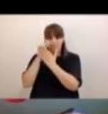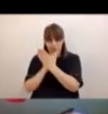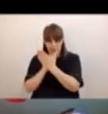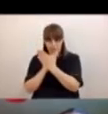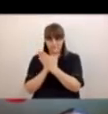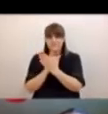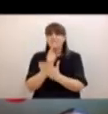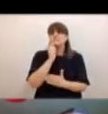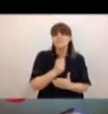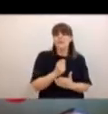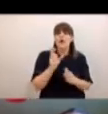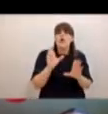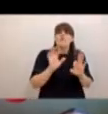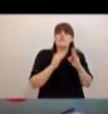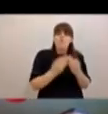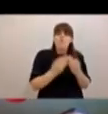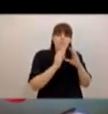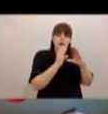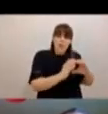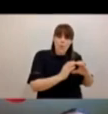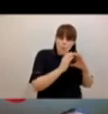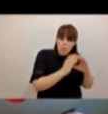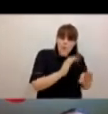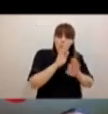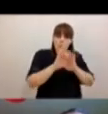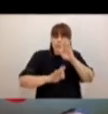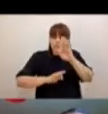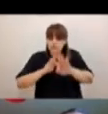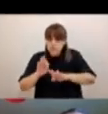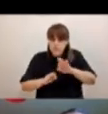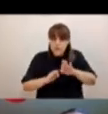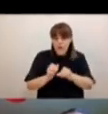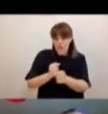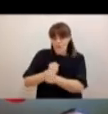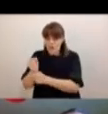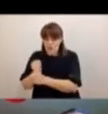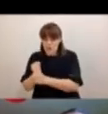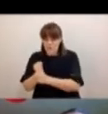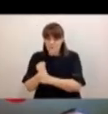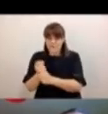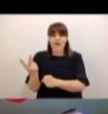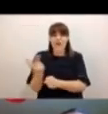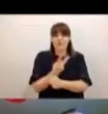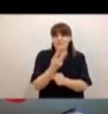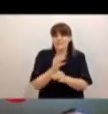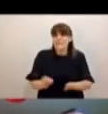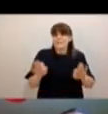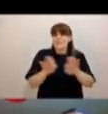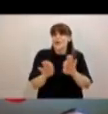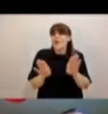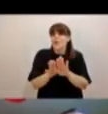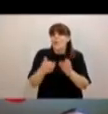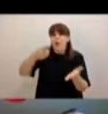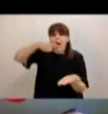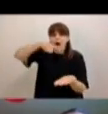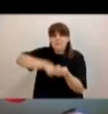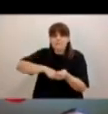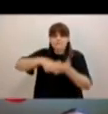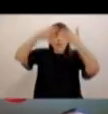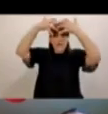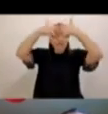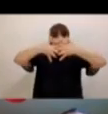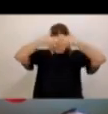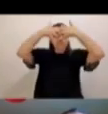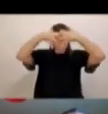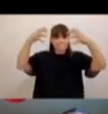crianza la disciplina violencia literalmente impacta y modifica el cerebro de las niñas y los